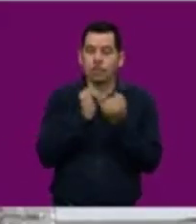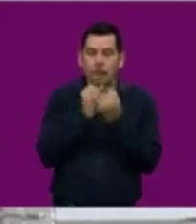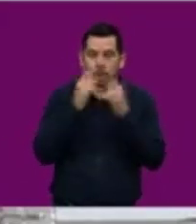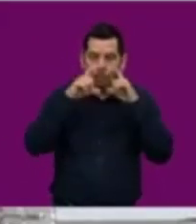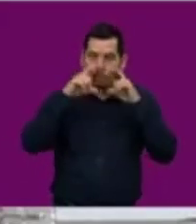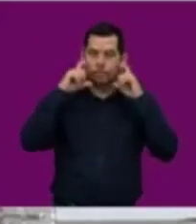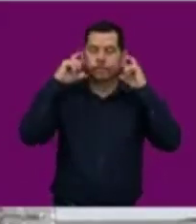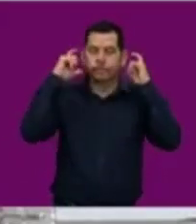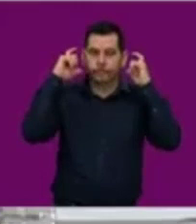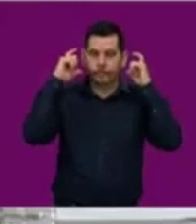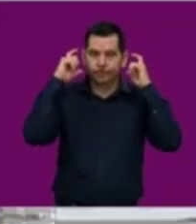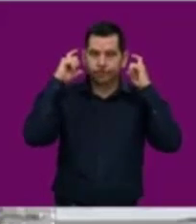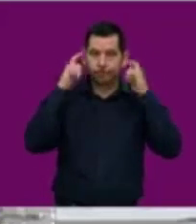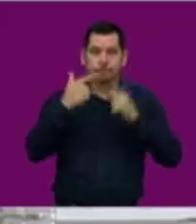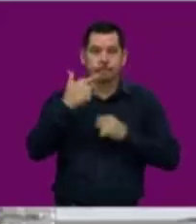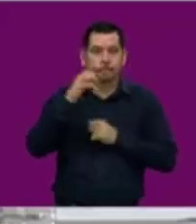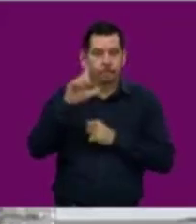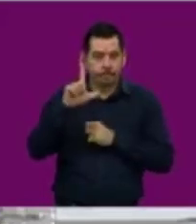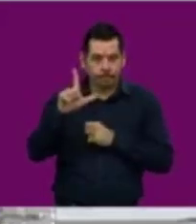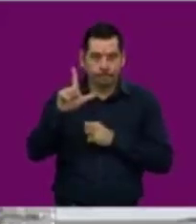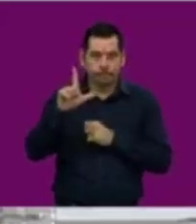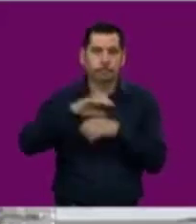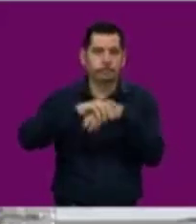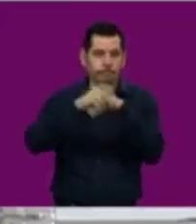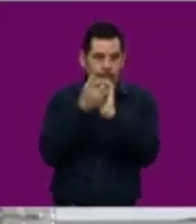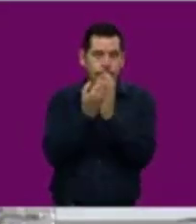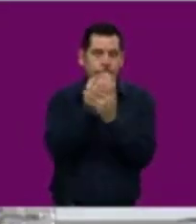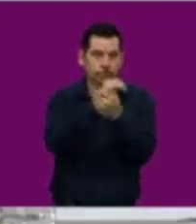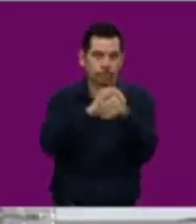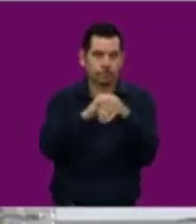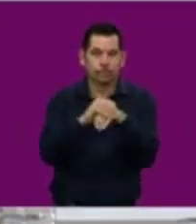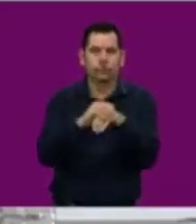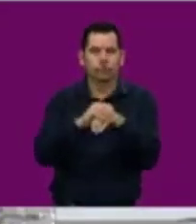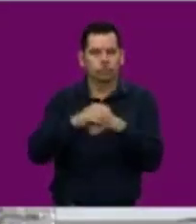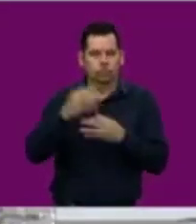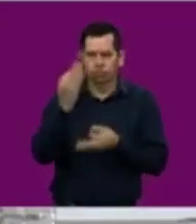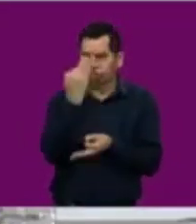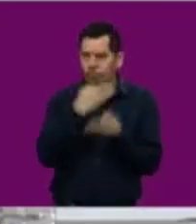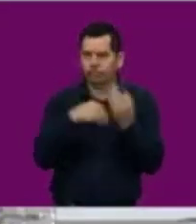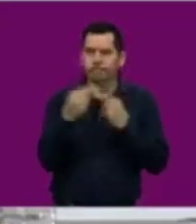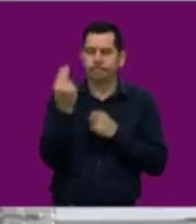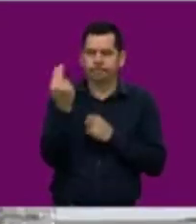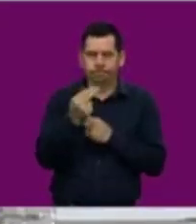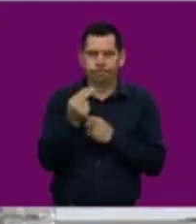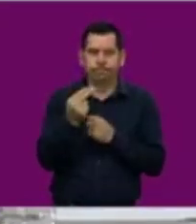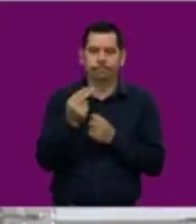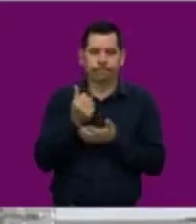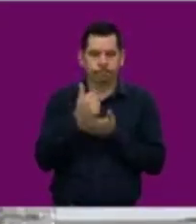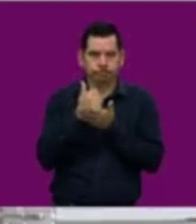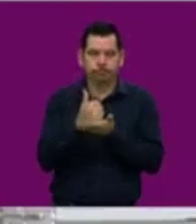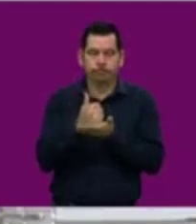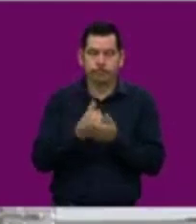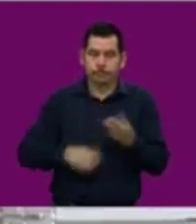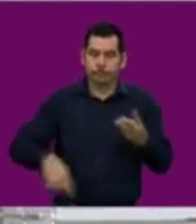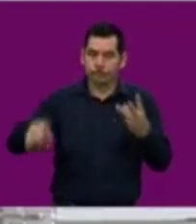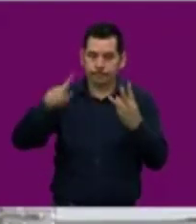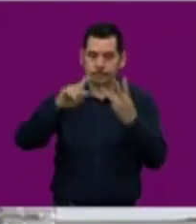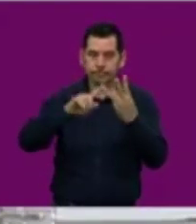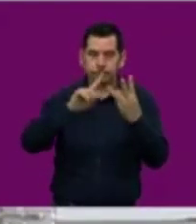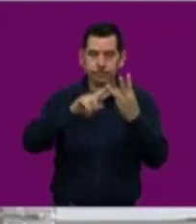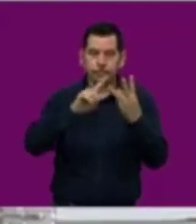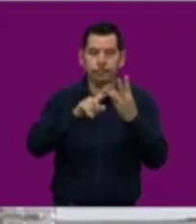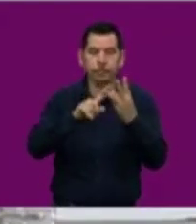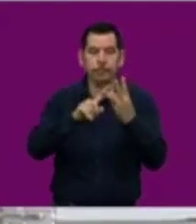se les proporciona el gel y todo lo que necesiten y el tercer filtro será a la entrada